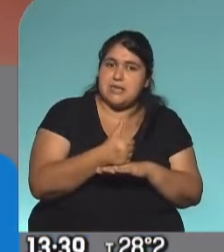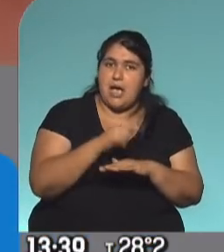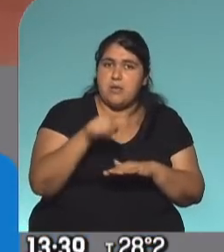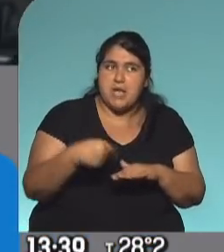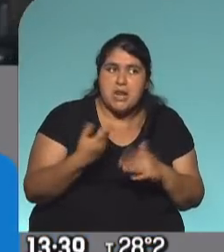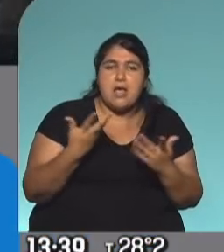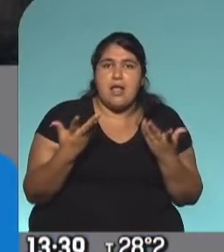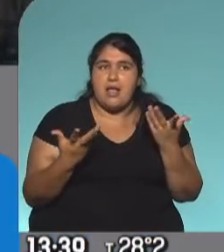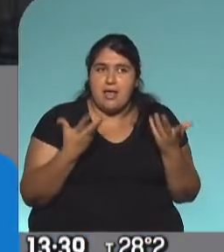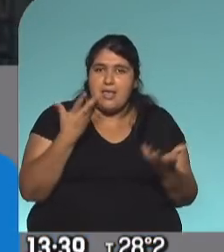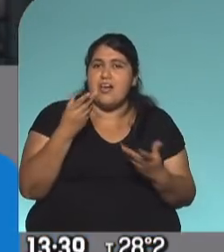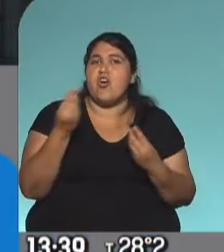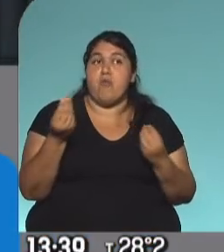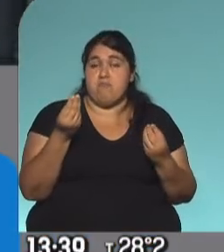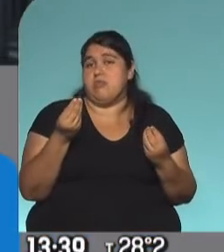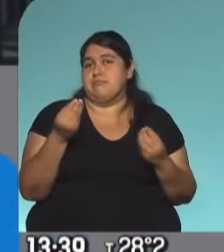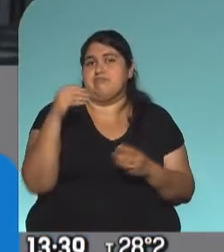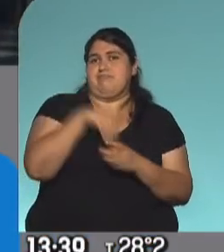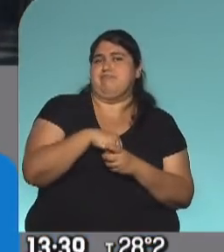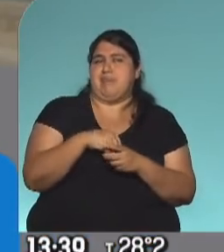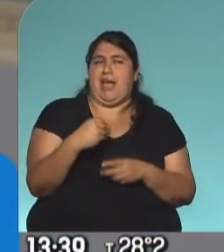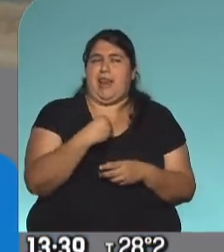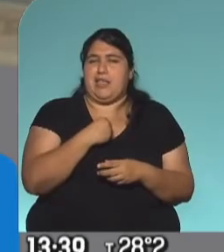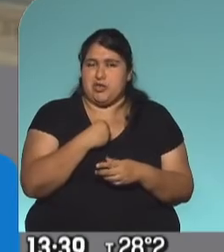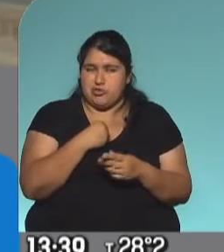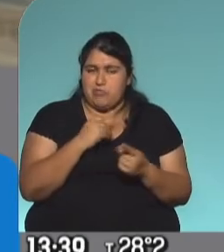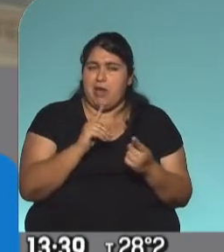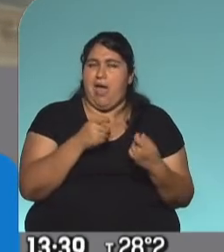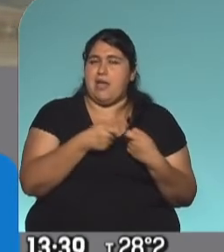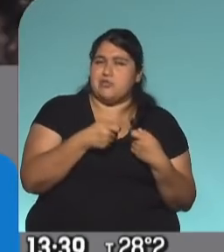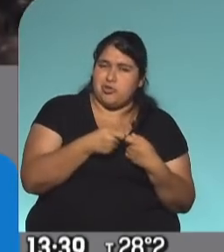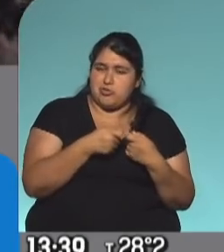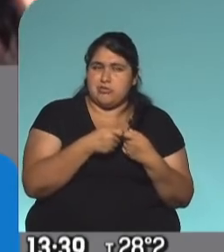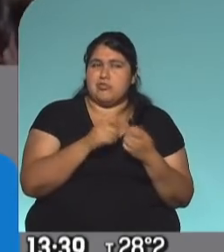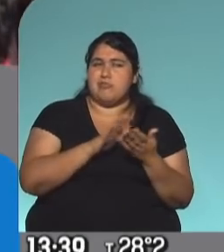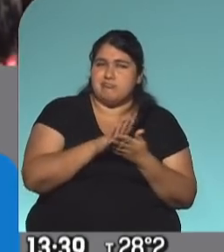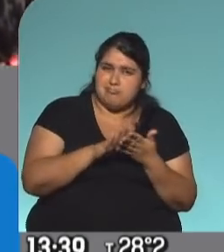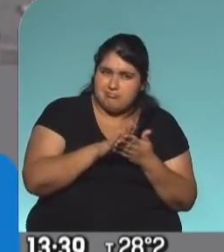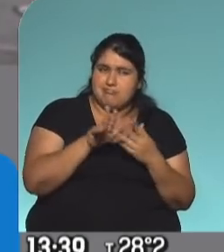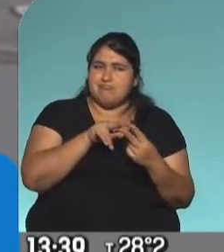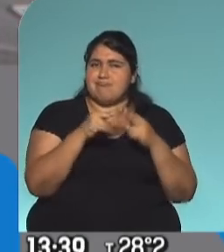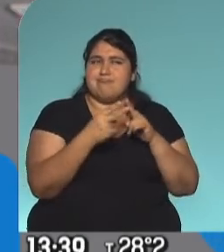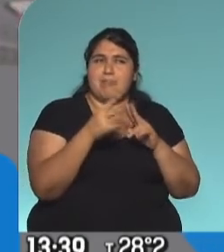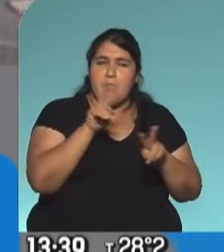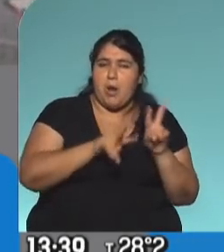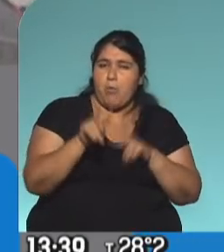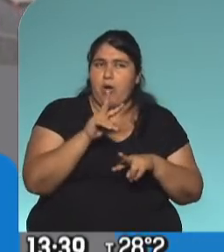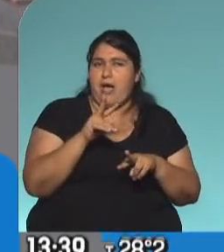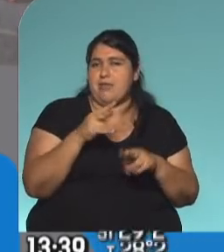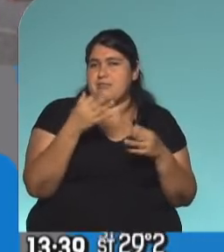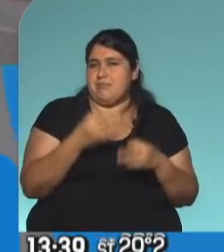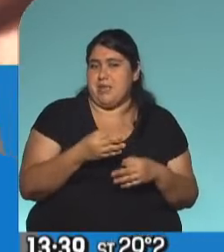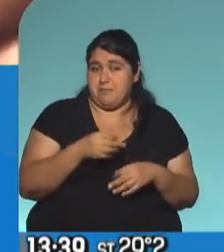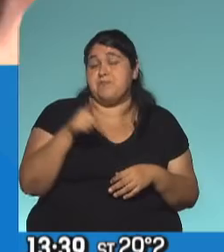ese religioso maneras de tener presencia, encontrarle sentido a su vida. El Papa viene de